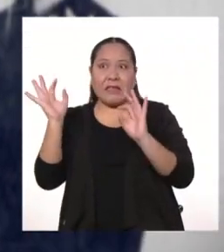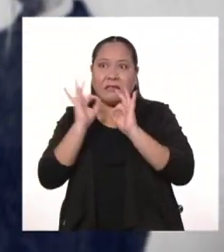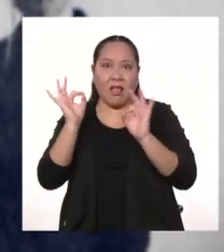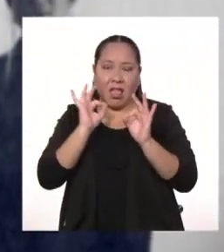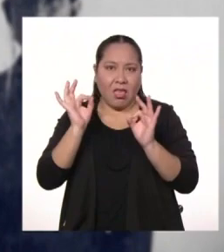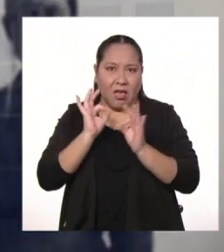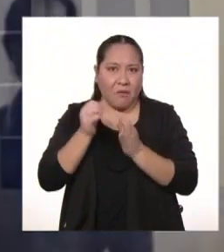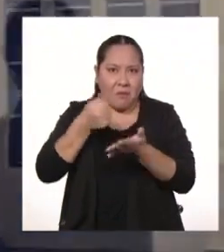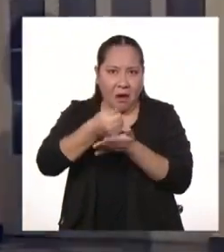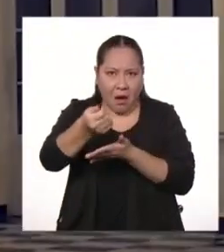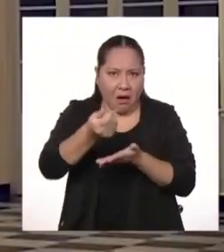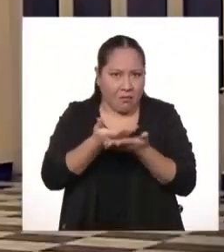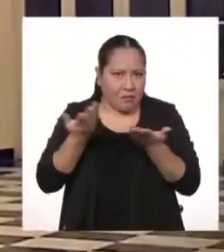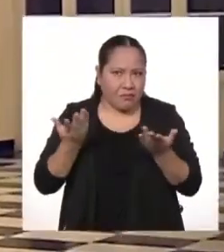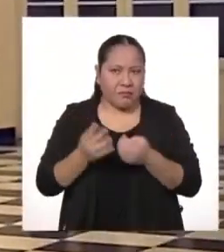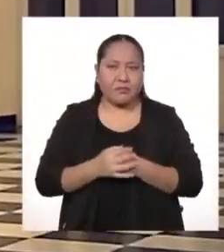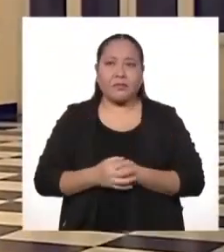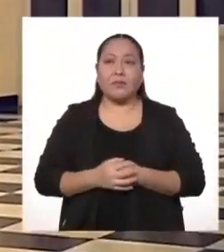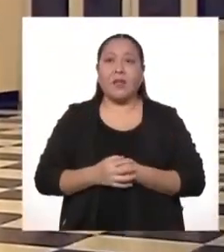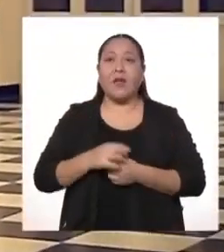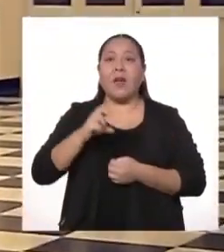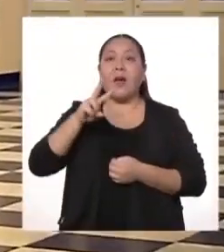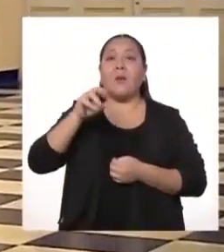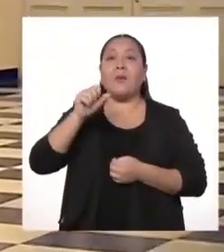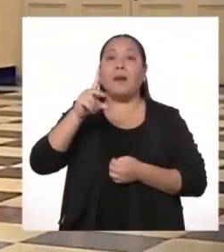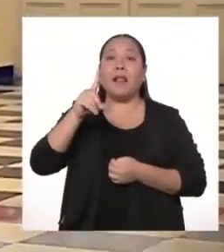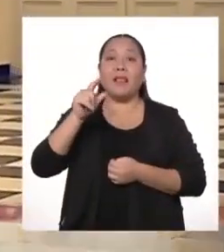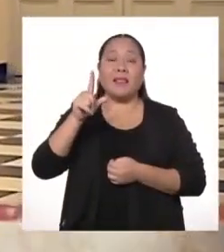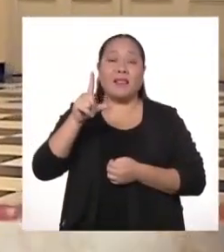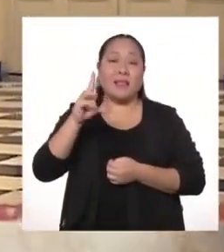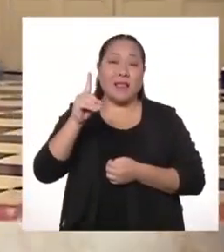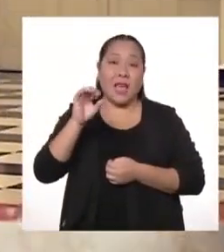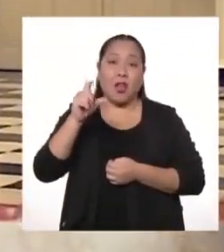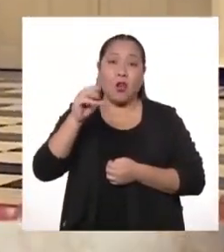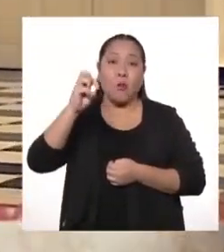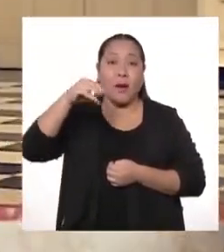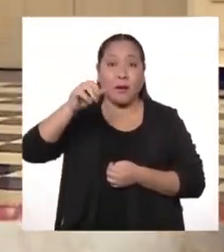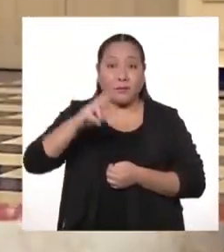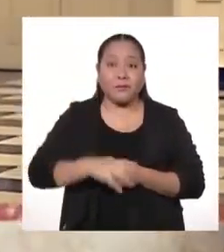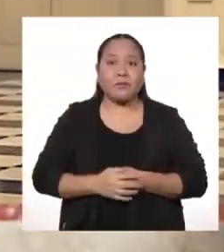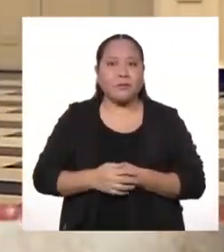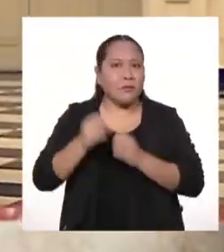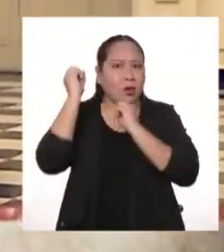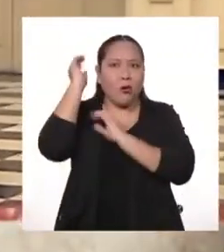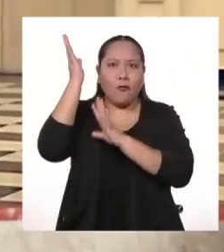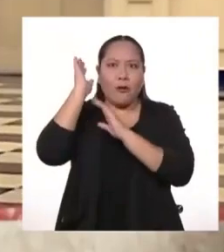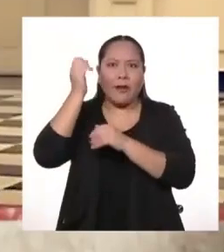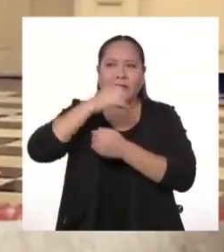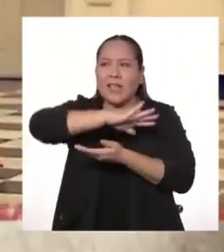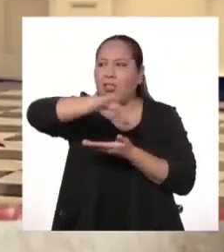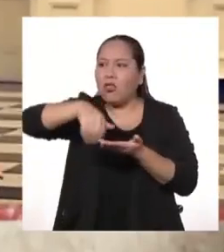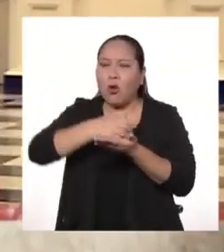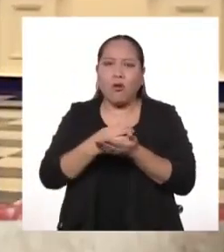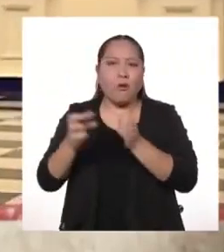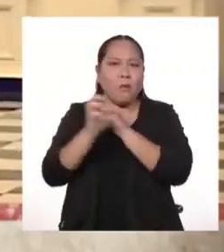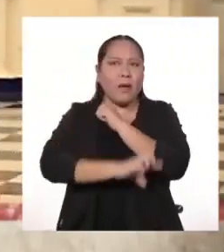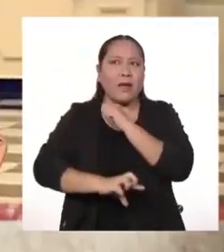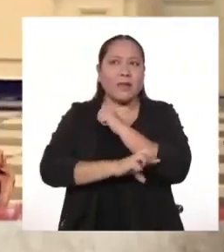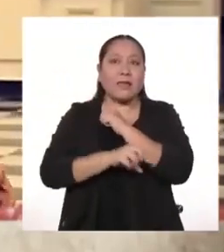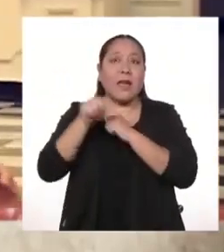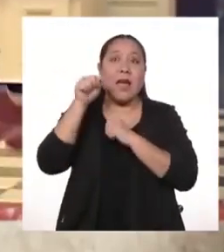ocurrido. Abraham Valdelomar dictaba conferencias en todo el país. Justamente en una de ellas